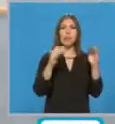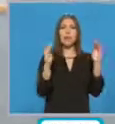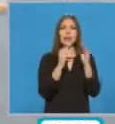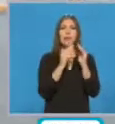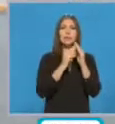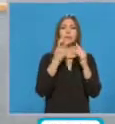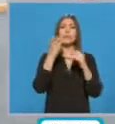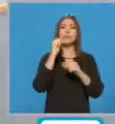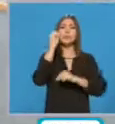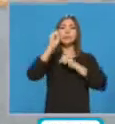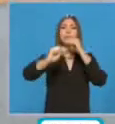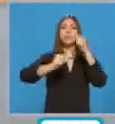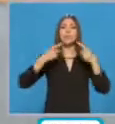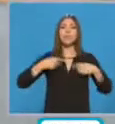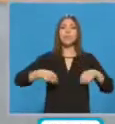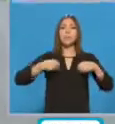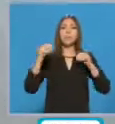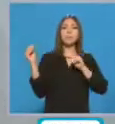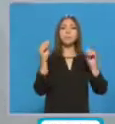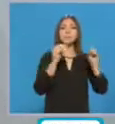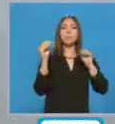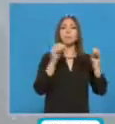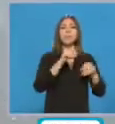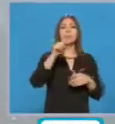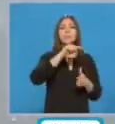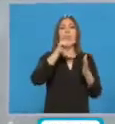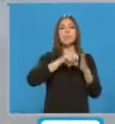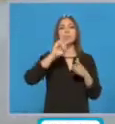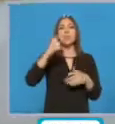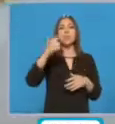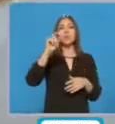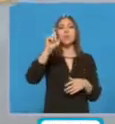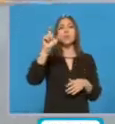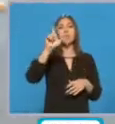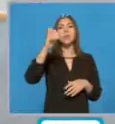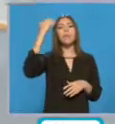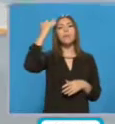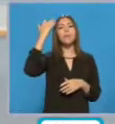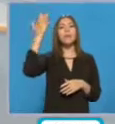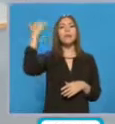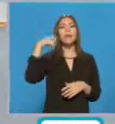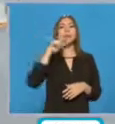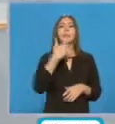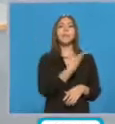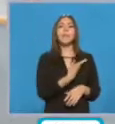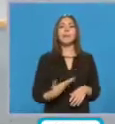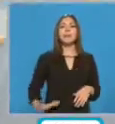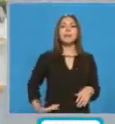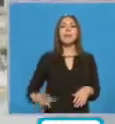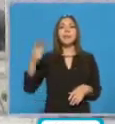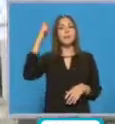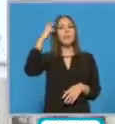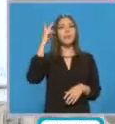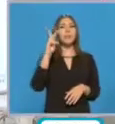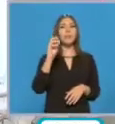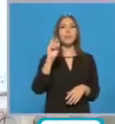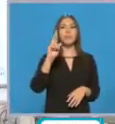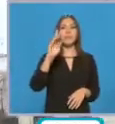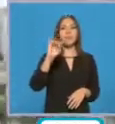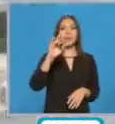poblar allá a principios del siglo XX, en el periodo de Porfirio Díaz. Y este reloj chino